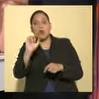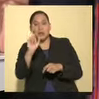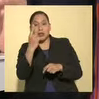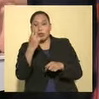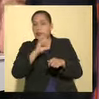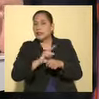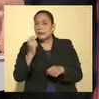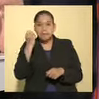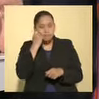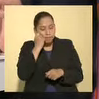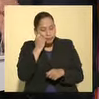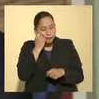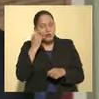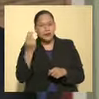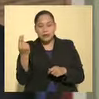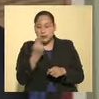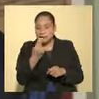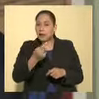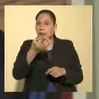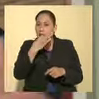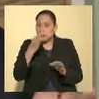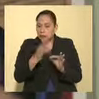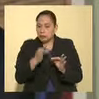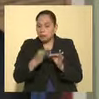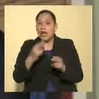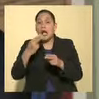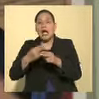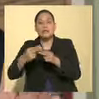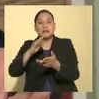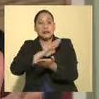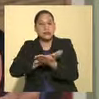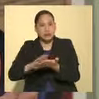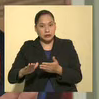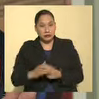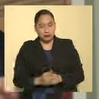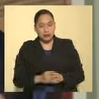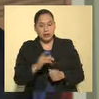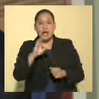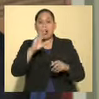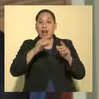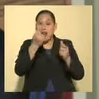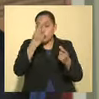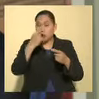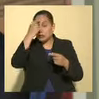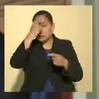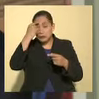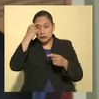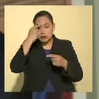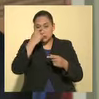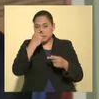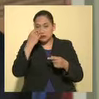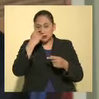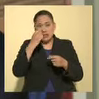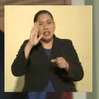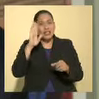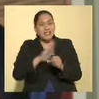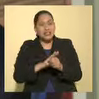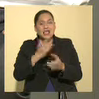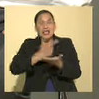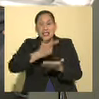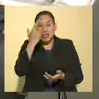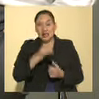hay sinusitis crónicas que los tratamientos sí van por largo tiempo, entonces sí, completar el